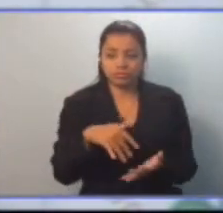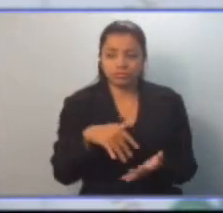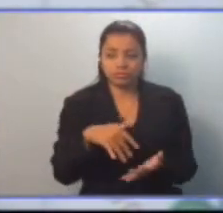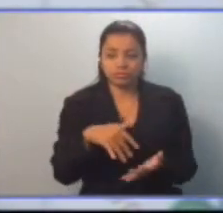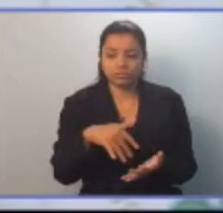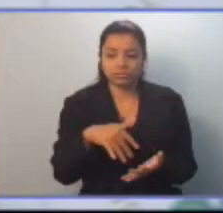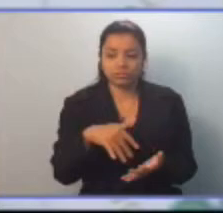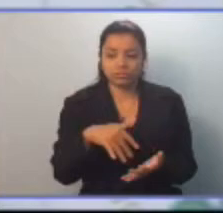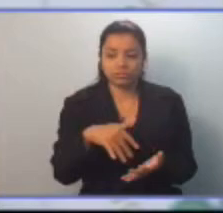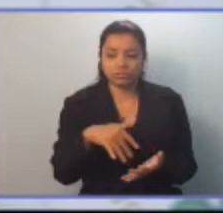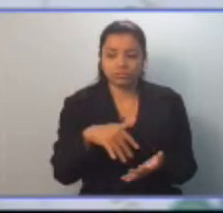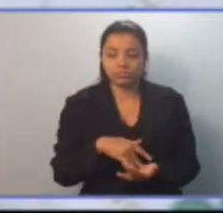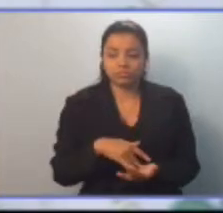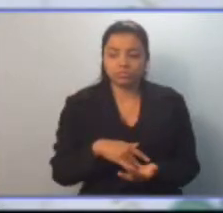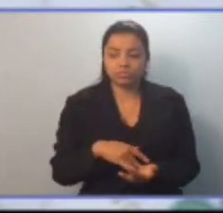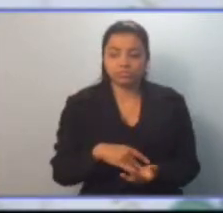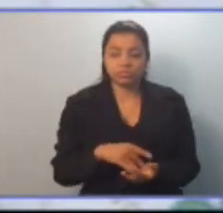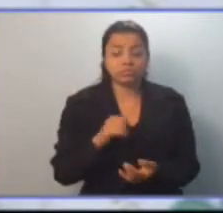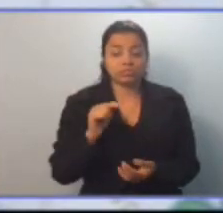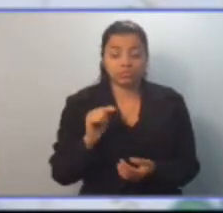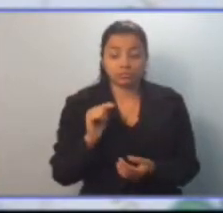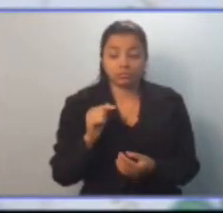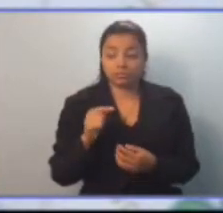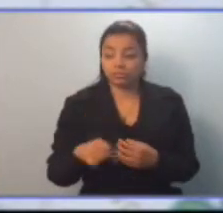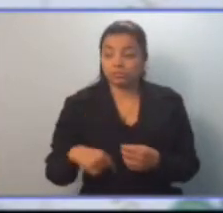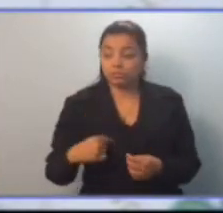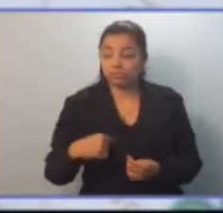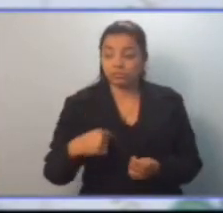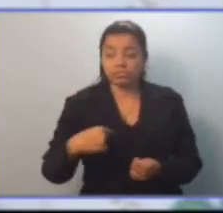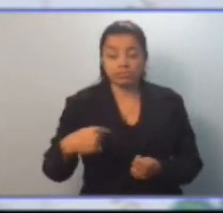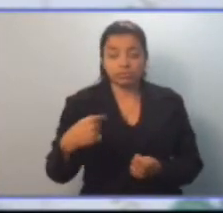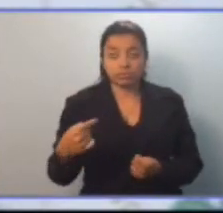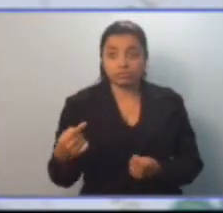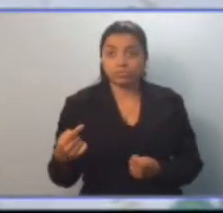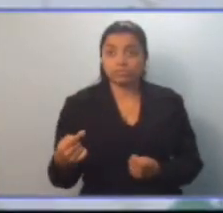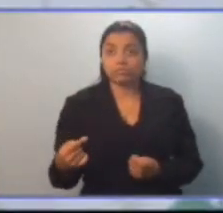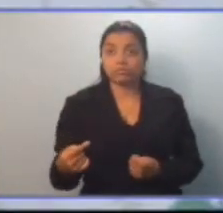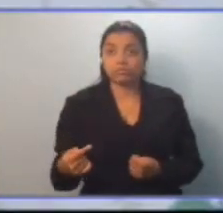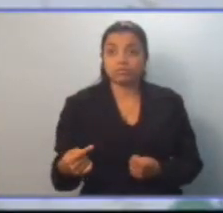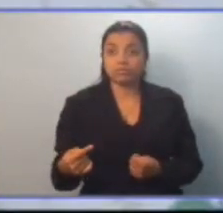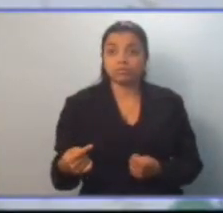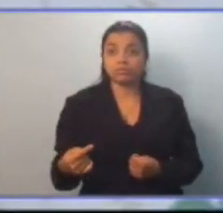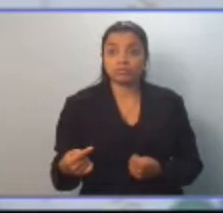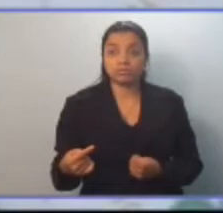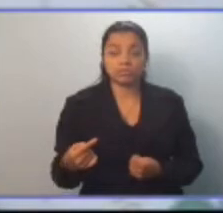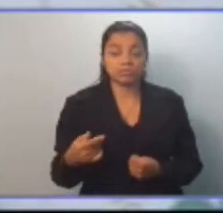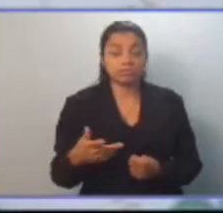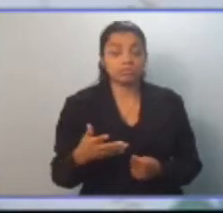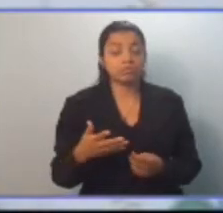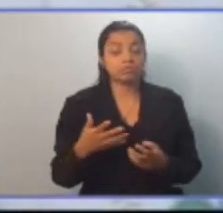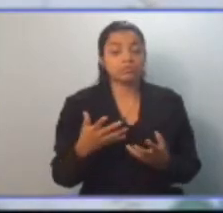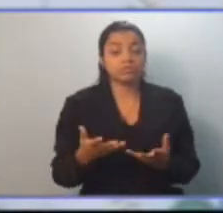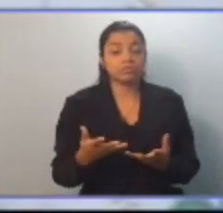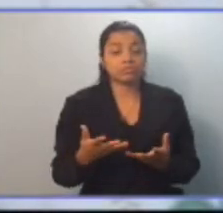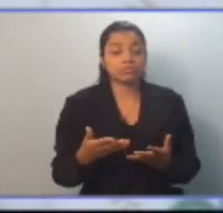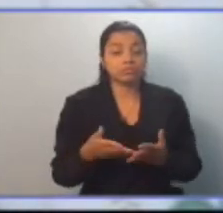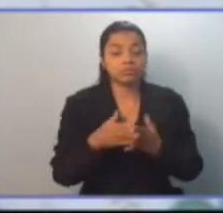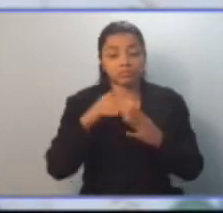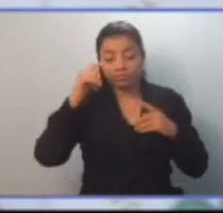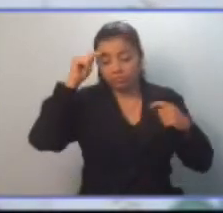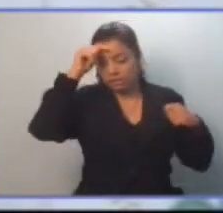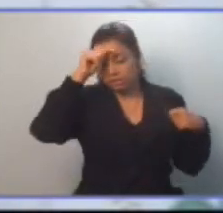quienes nos debemos. Hay una constante también y persistente,